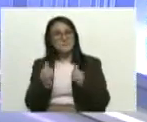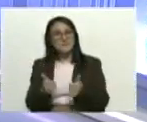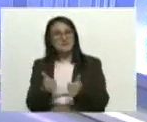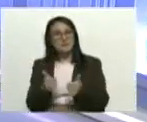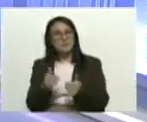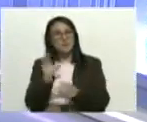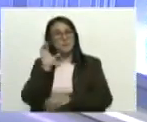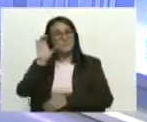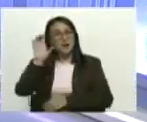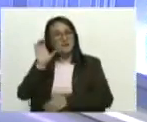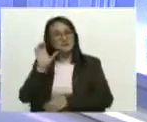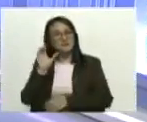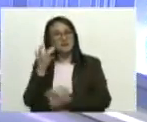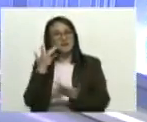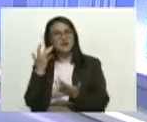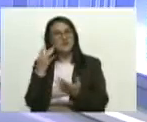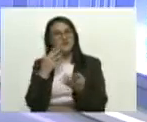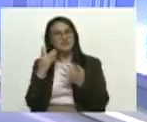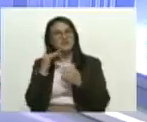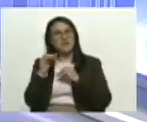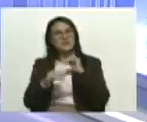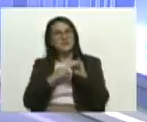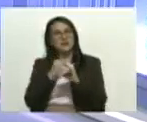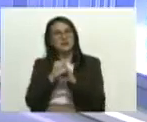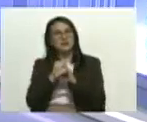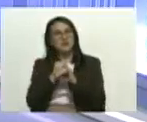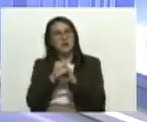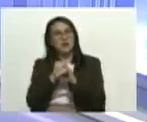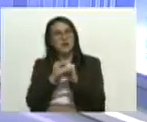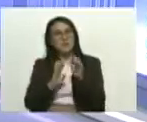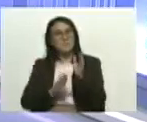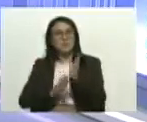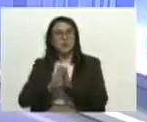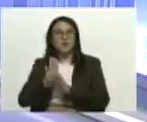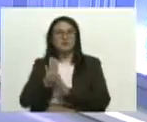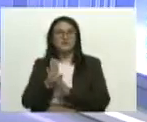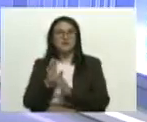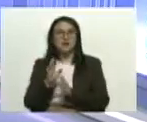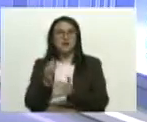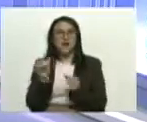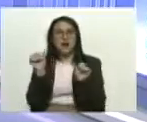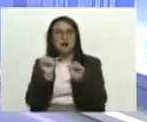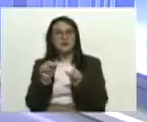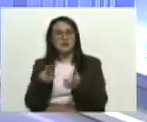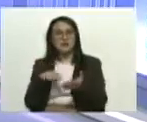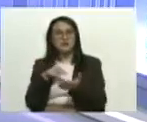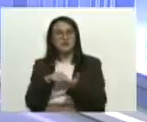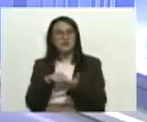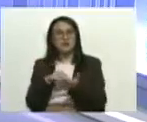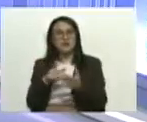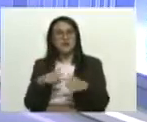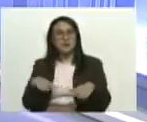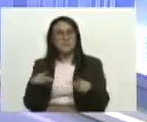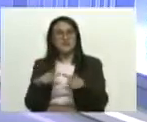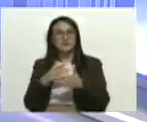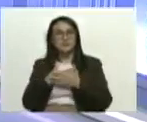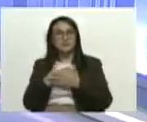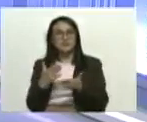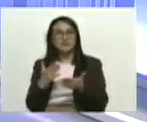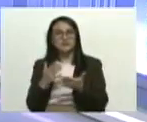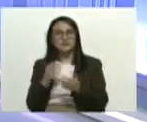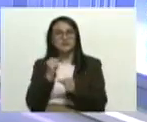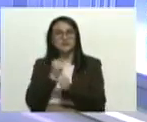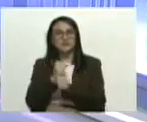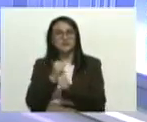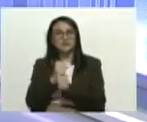La patria está en escena con el Festival Internacional Progresista. Por ejemplo, la Galería de Arte Nacional es uno de los espacios dispuestos para la